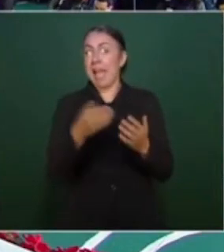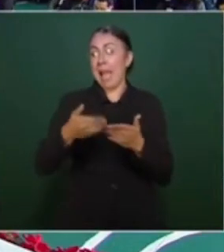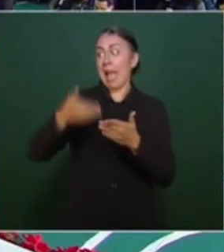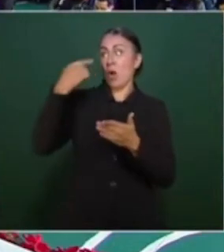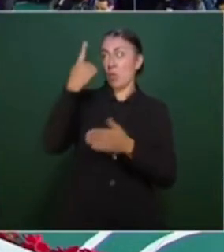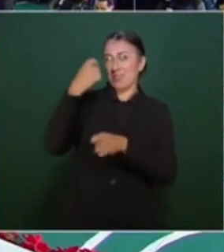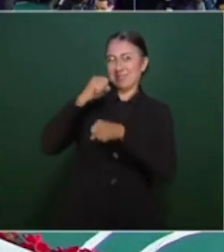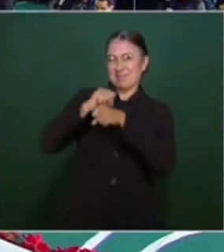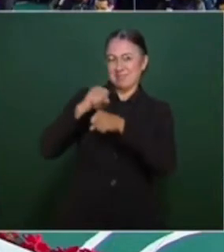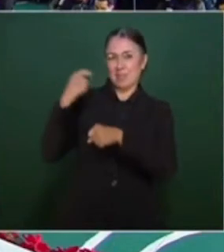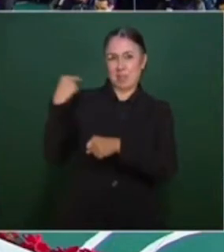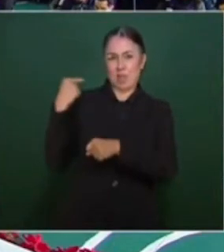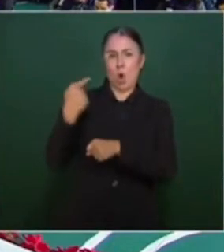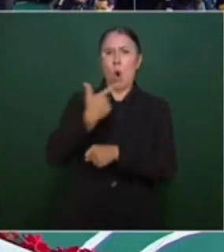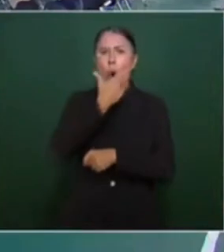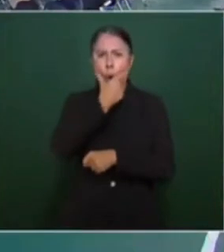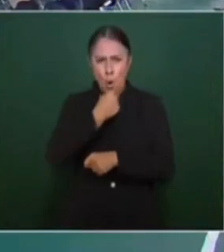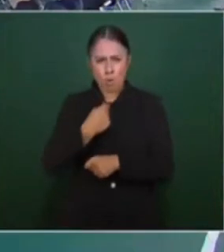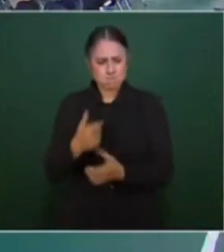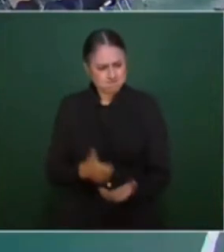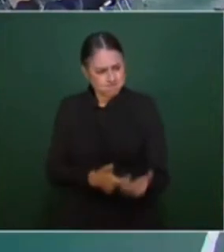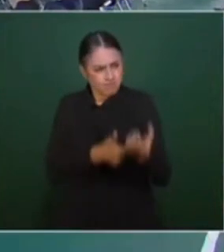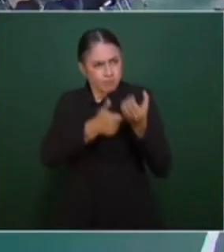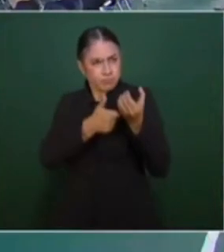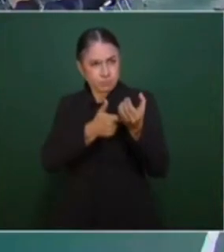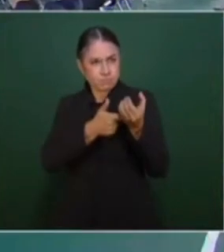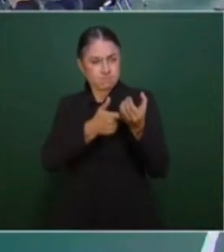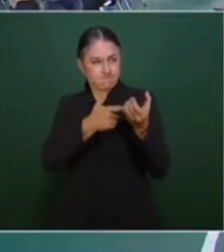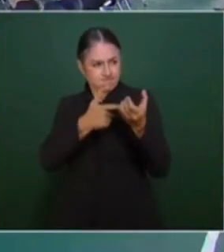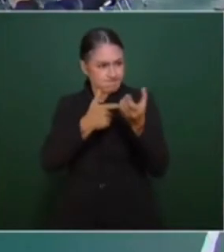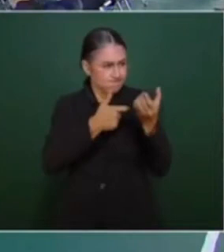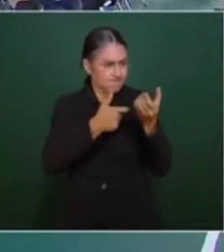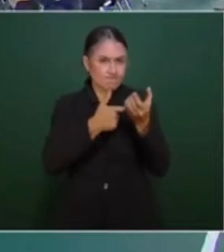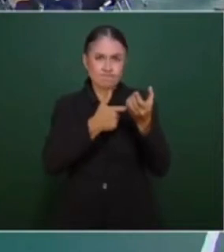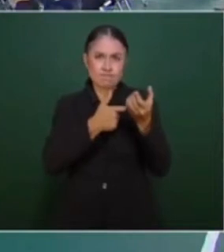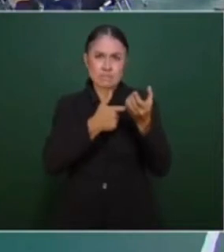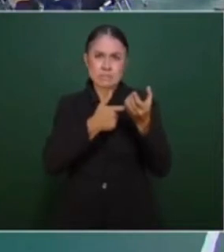pasada hombres armados, supuestamente enviados por